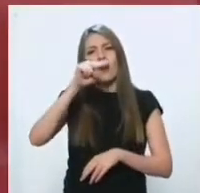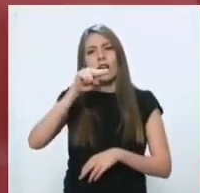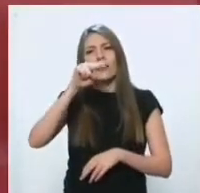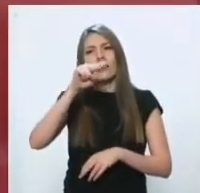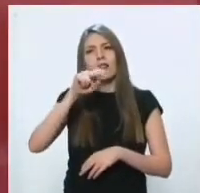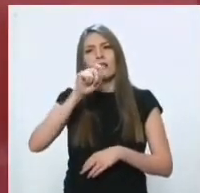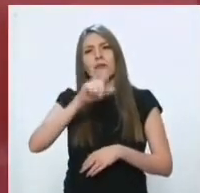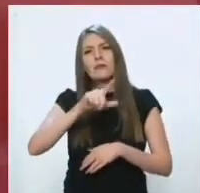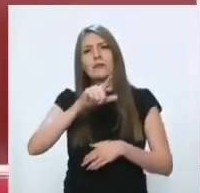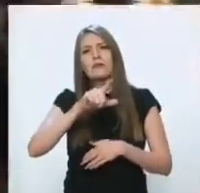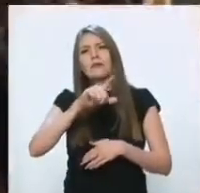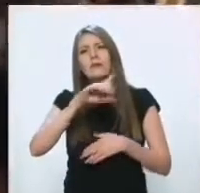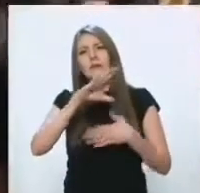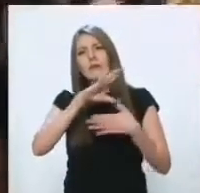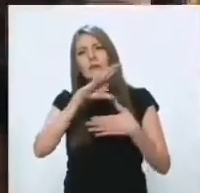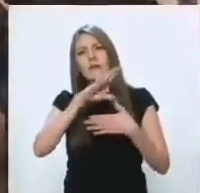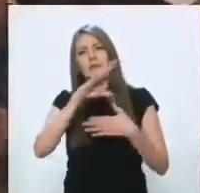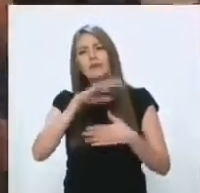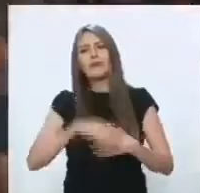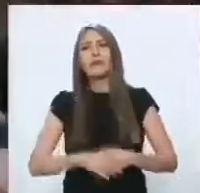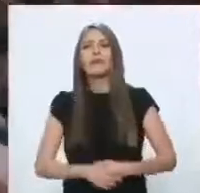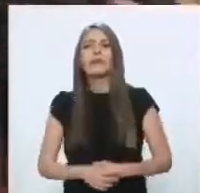nuestro continente.